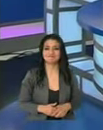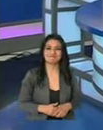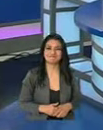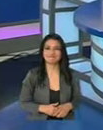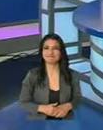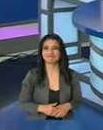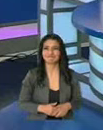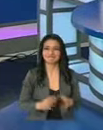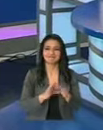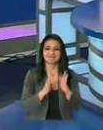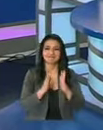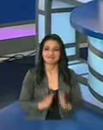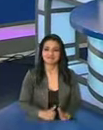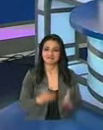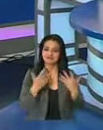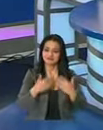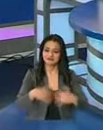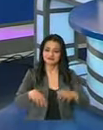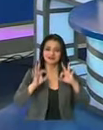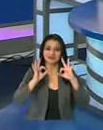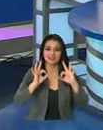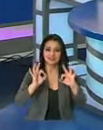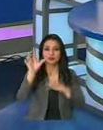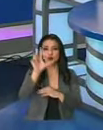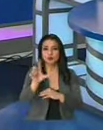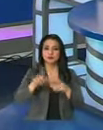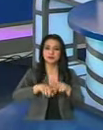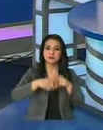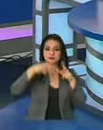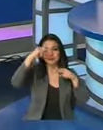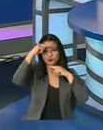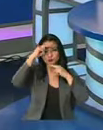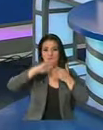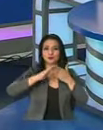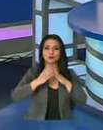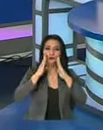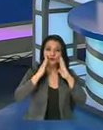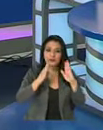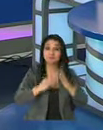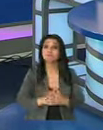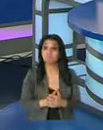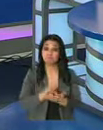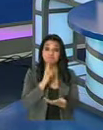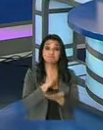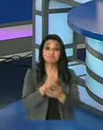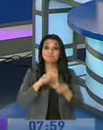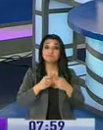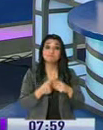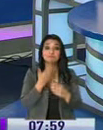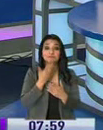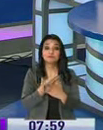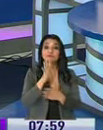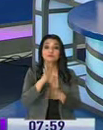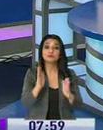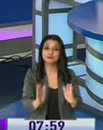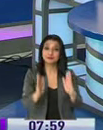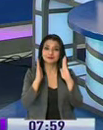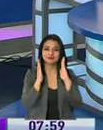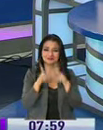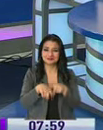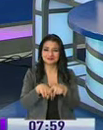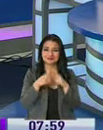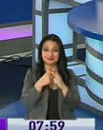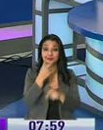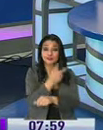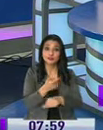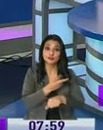Perito querida, he llegado el momento ya en lunes de comenzar con el noticiero de la comunidad. Así es, amigos, gracias por acompañarnos. Empezamos estas